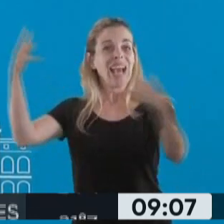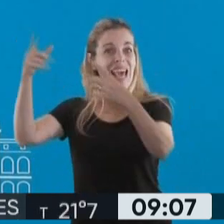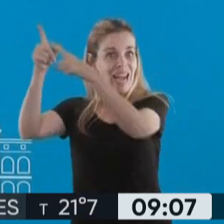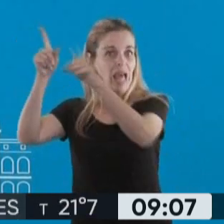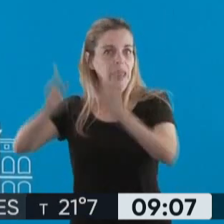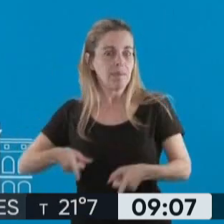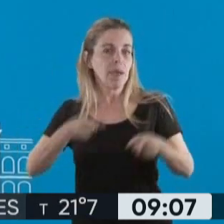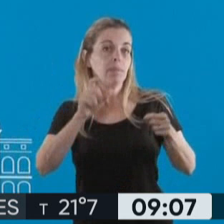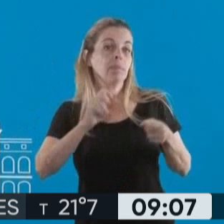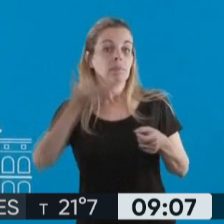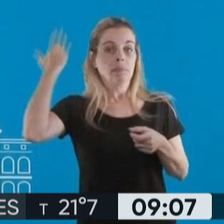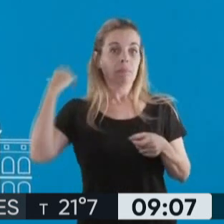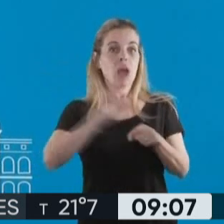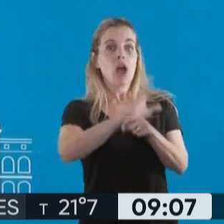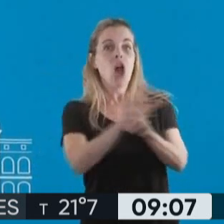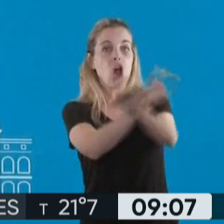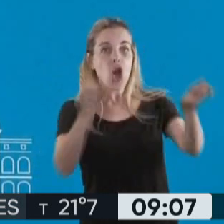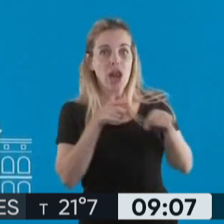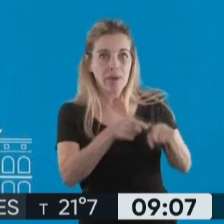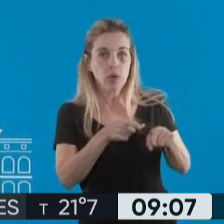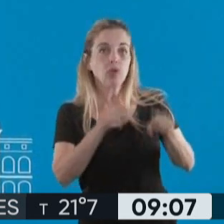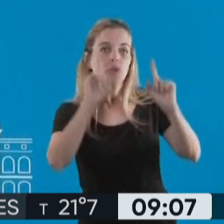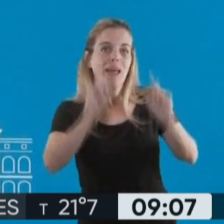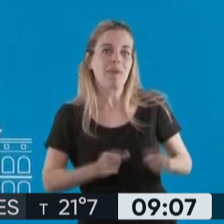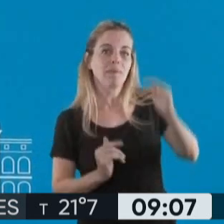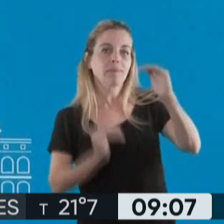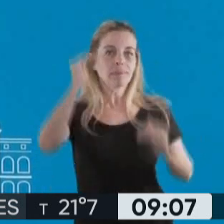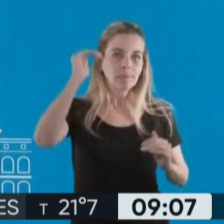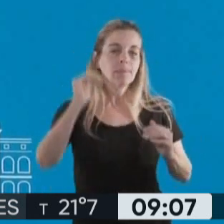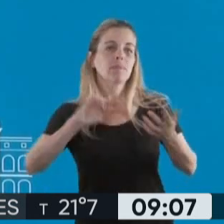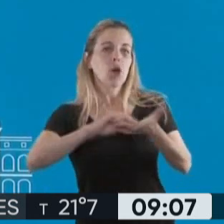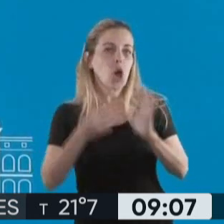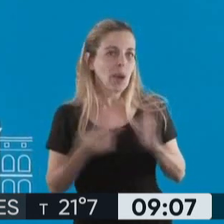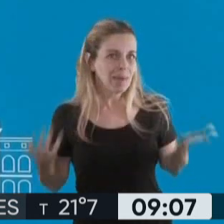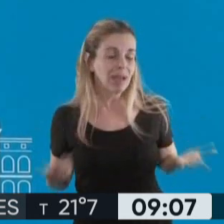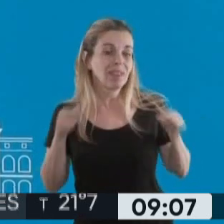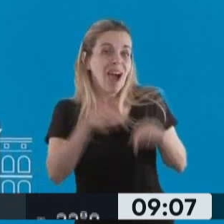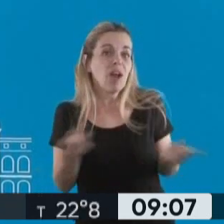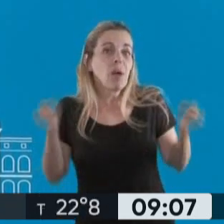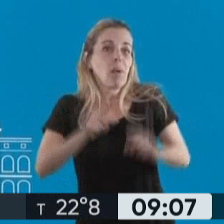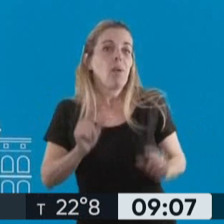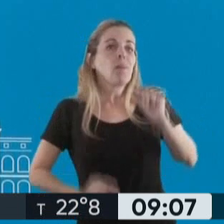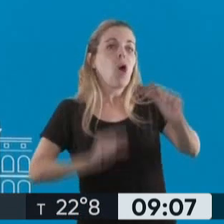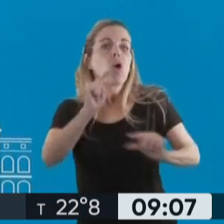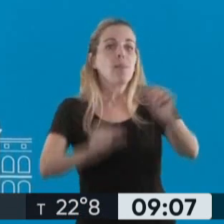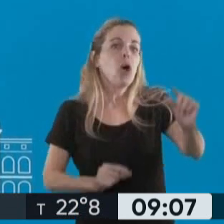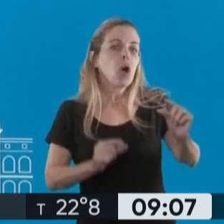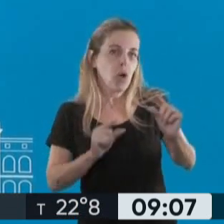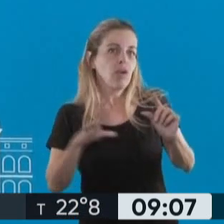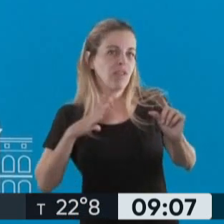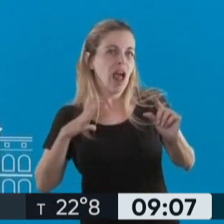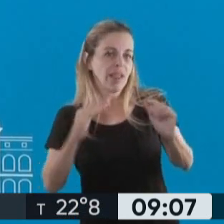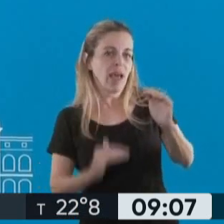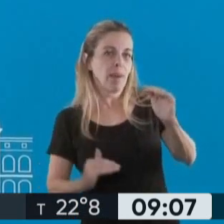la desigualdad en el mundo y cuando comenzó a recuperarse el mundo después de la pandemia, obviamente no se recuperó de una manera justa, sino que se recuperaron